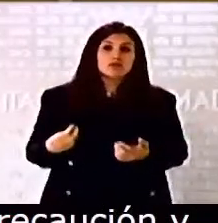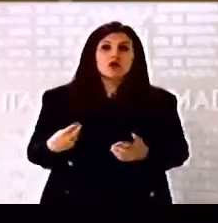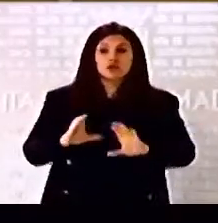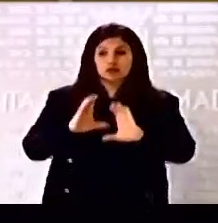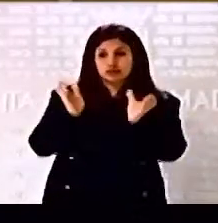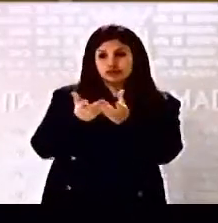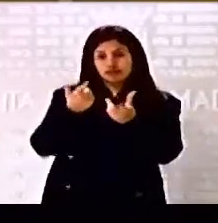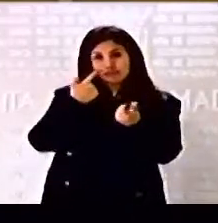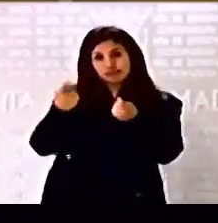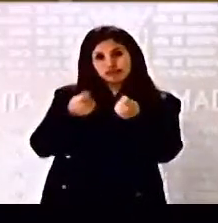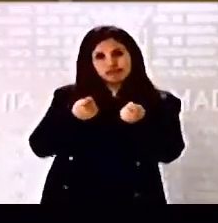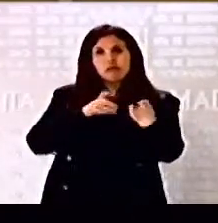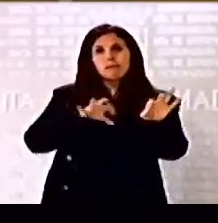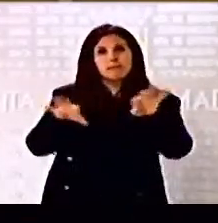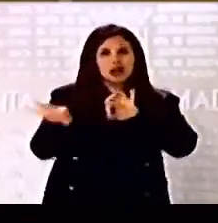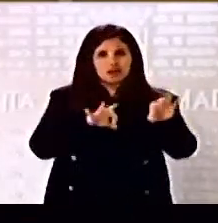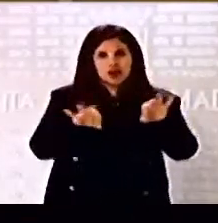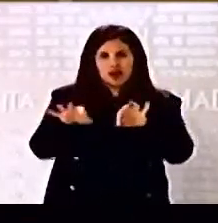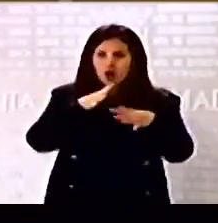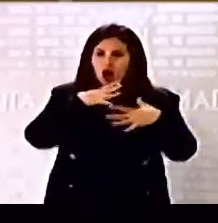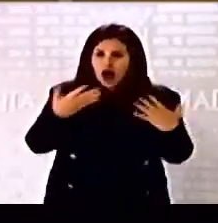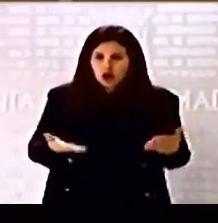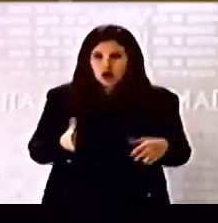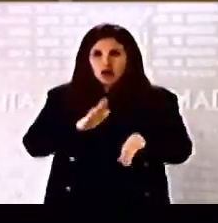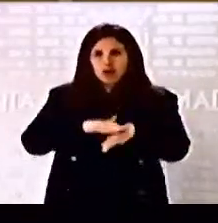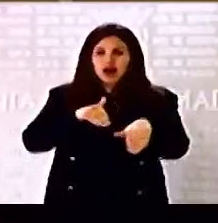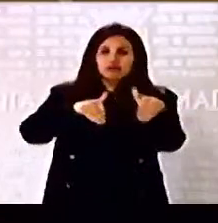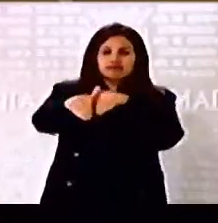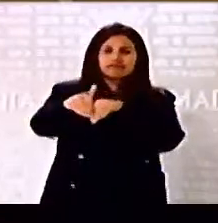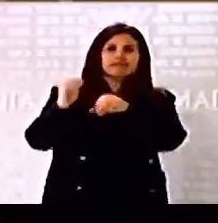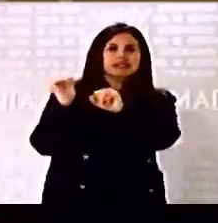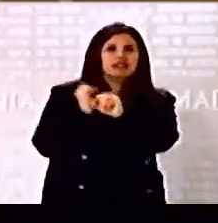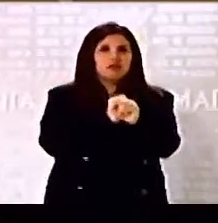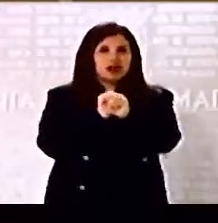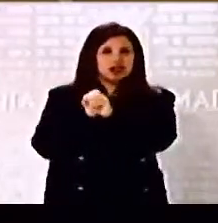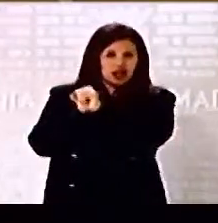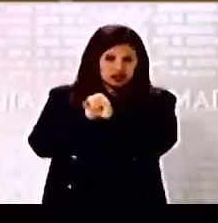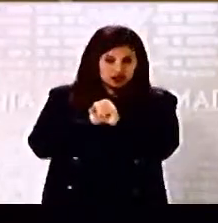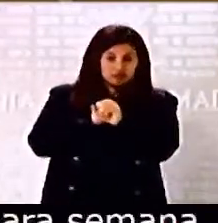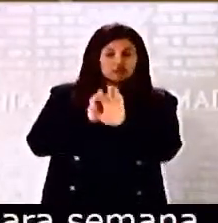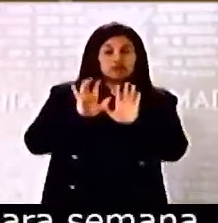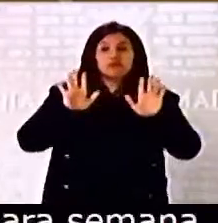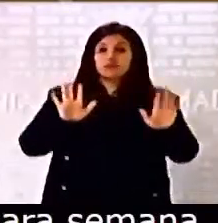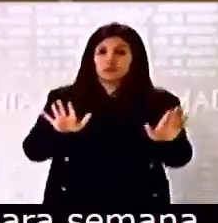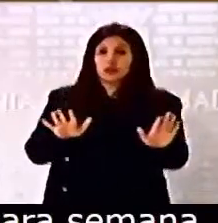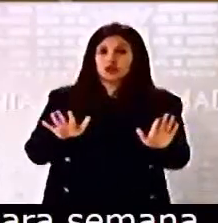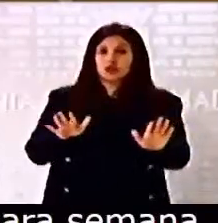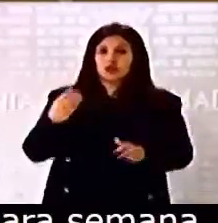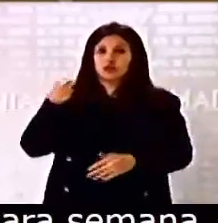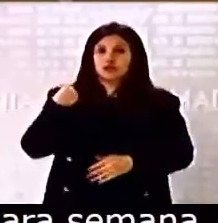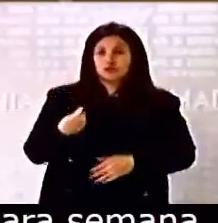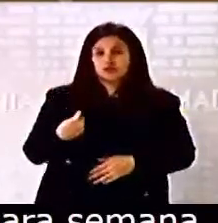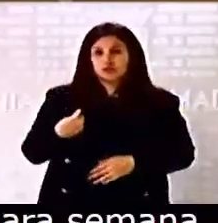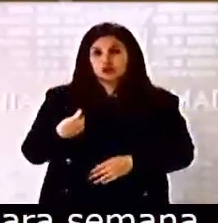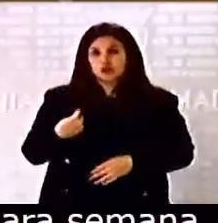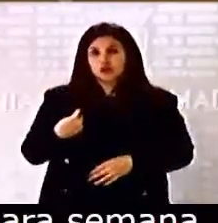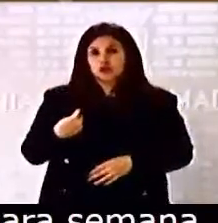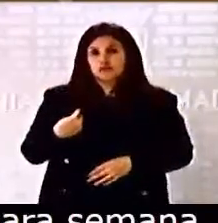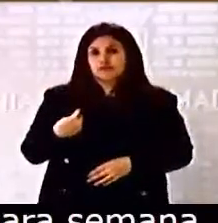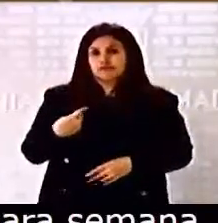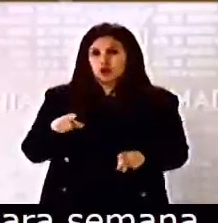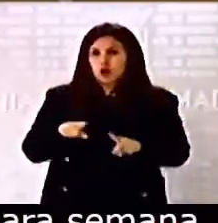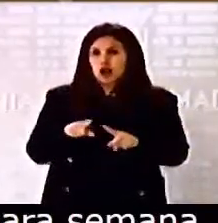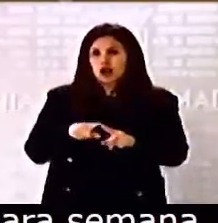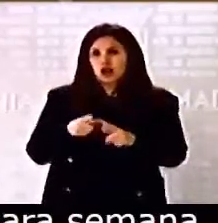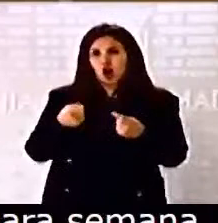se está preparando en estos momentos para Semana Santa, pero va a ser de mucha